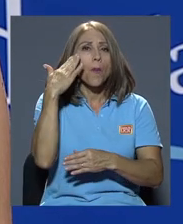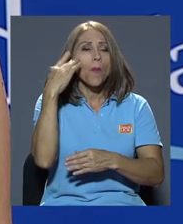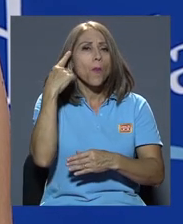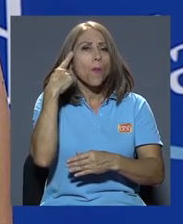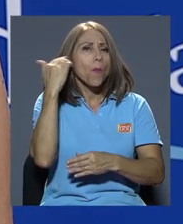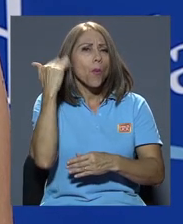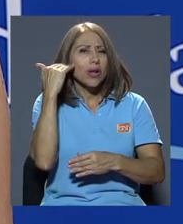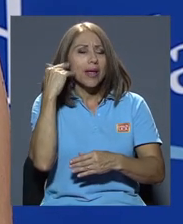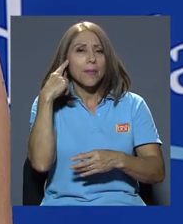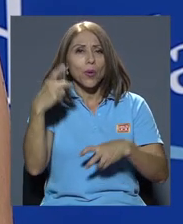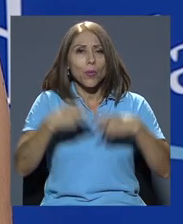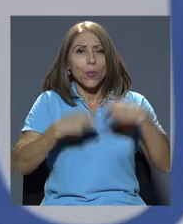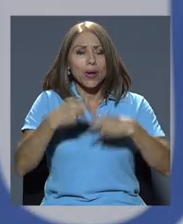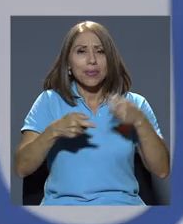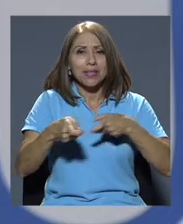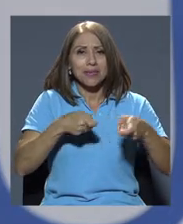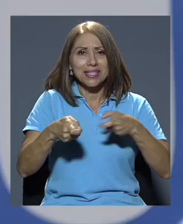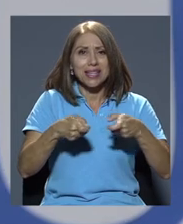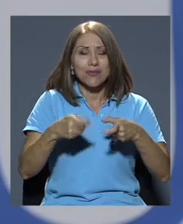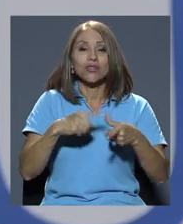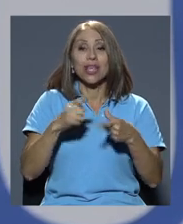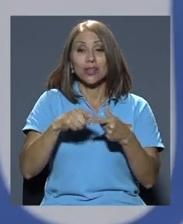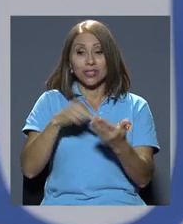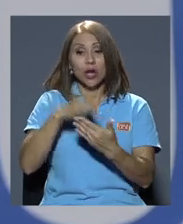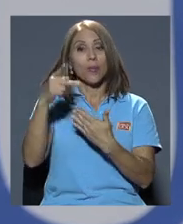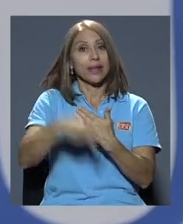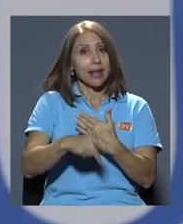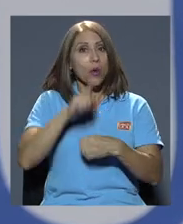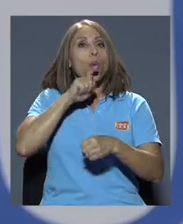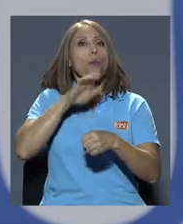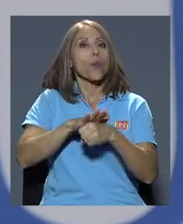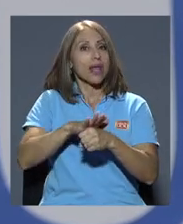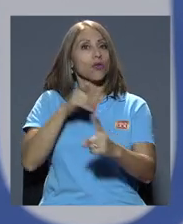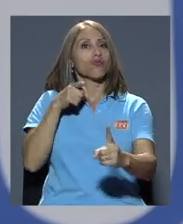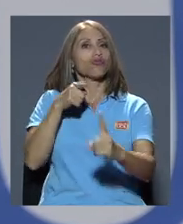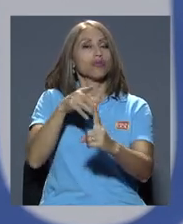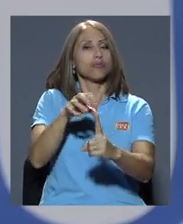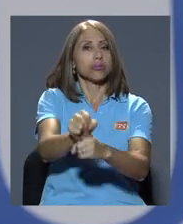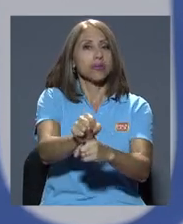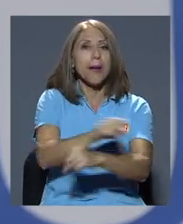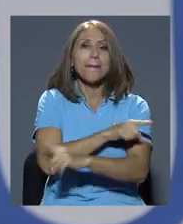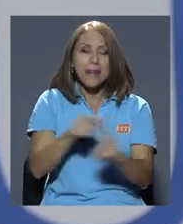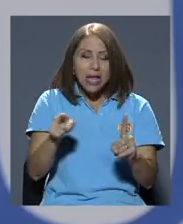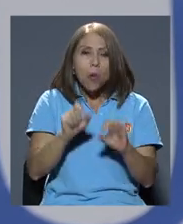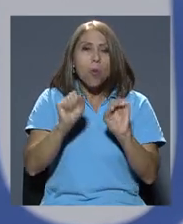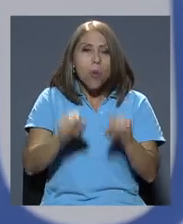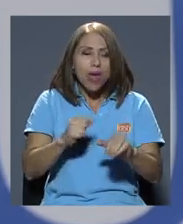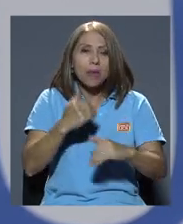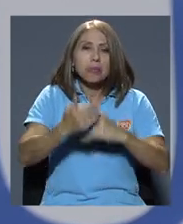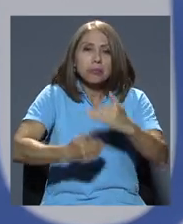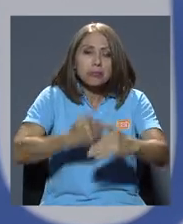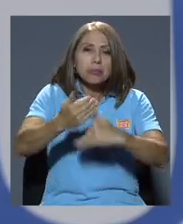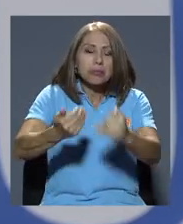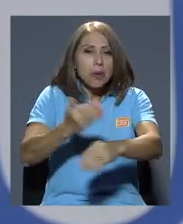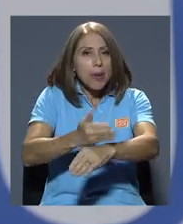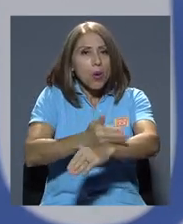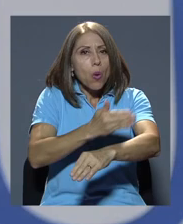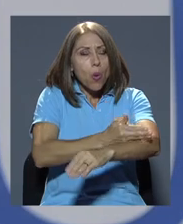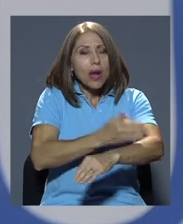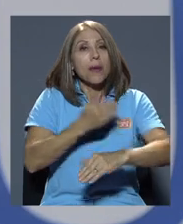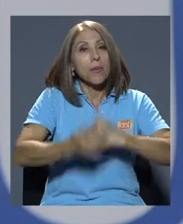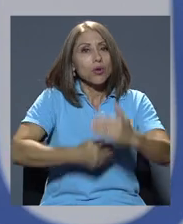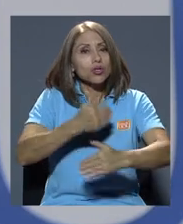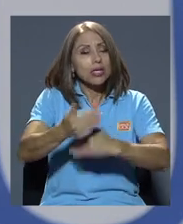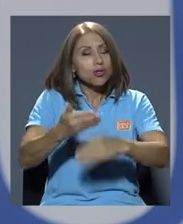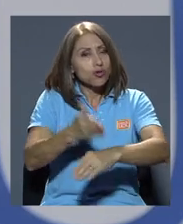realmente está cumpliendo con el objetivo bajo para el cual nació pero que tiene oportunidades de mejora en el sentido de mejorar estos procesos para